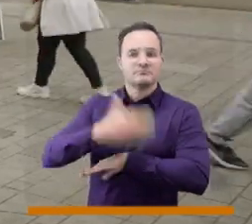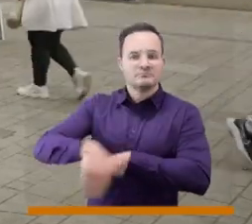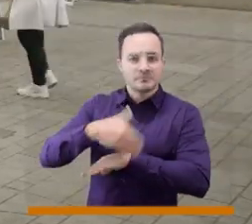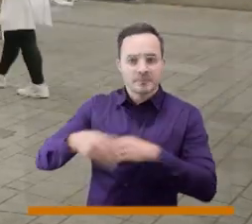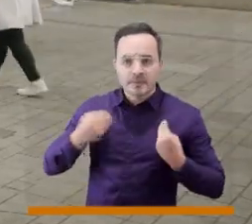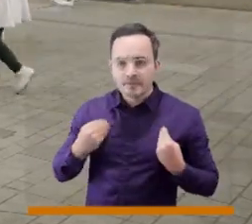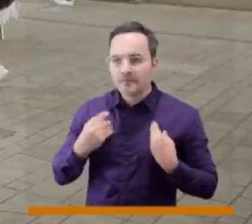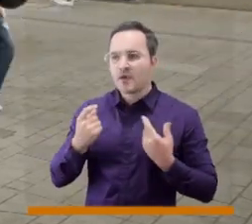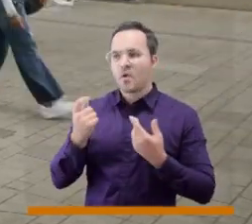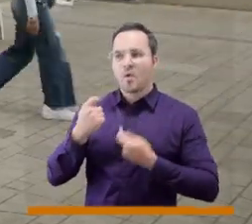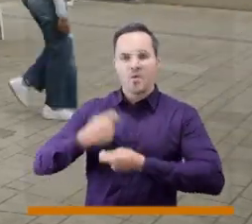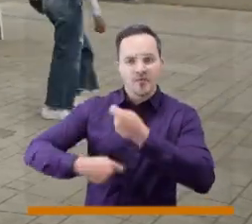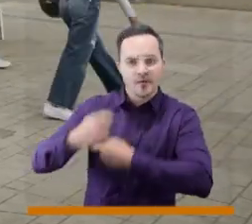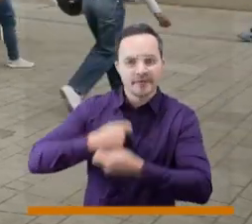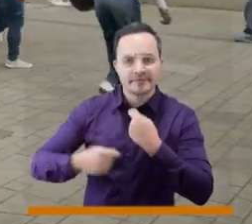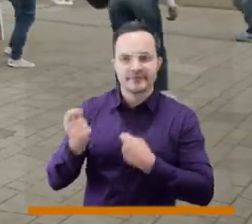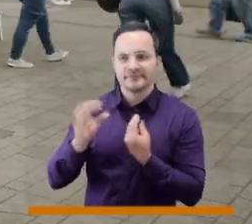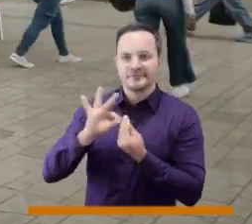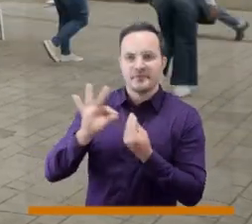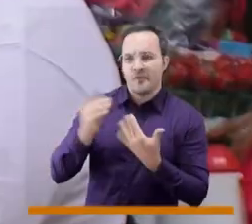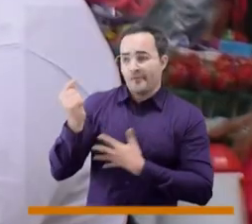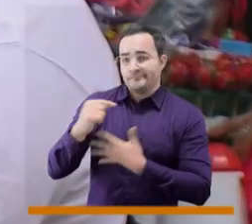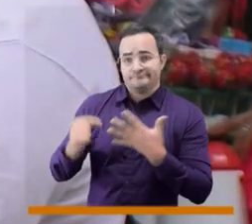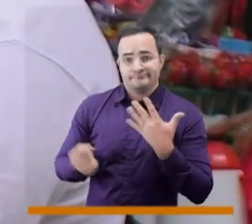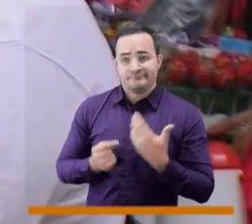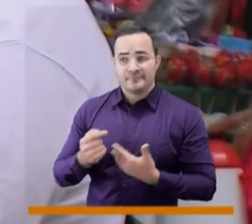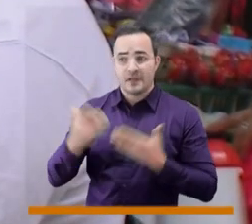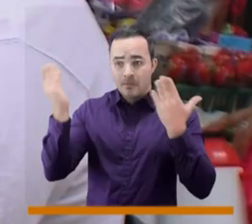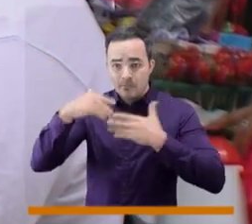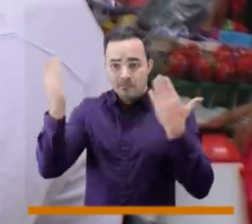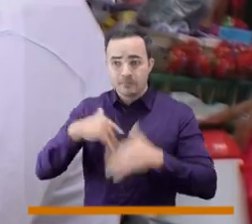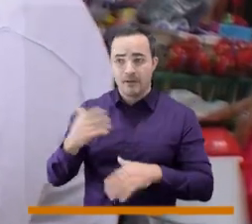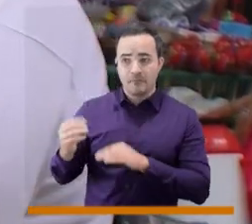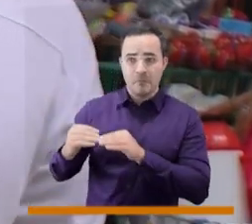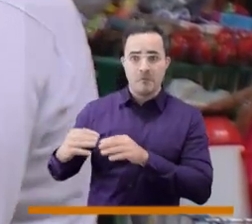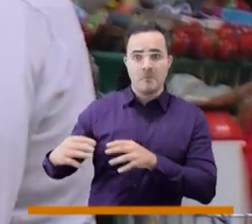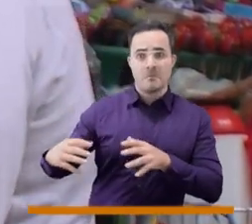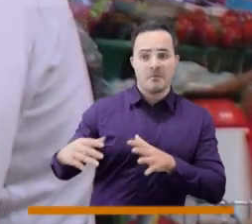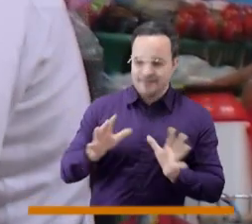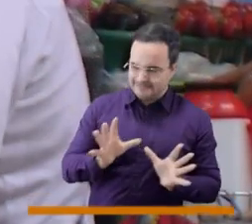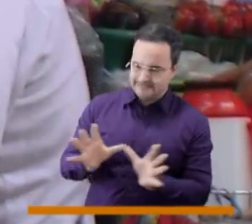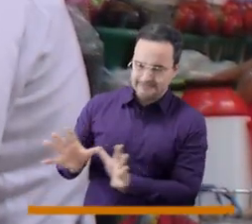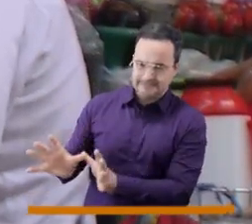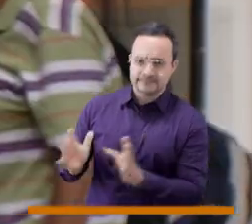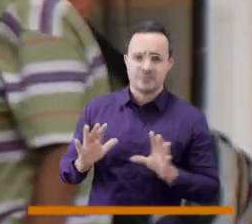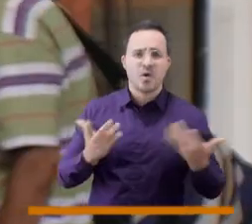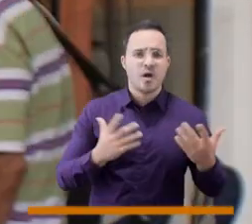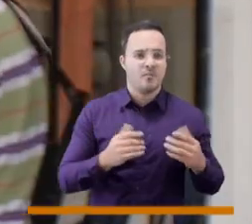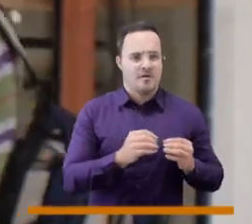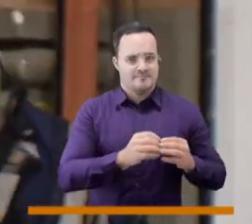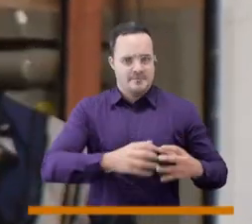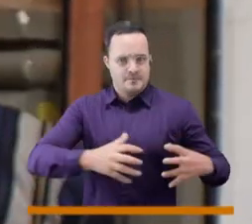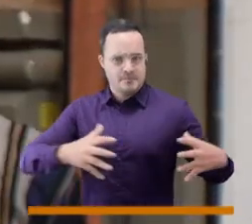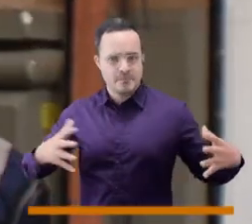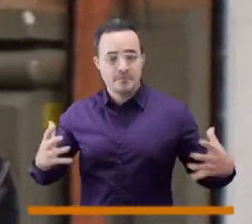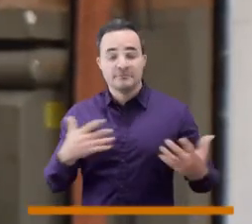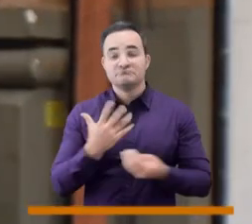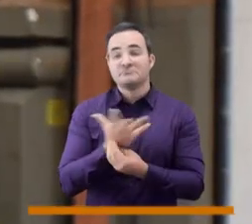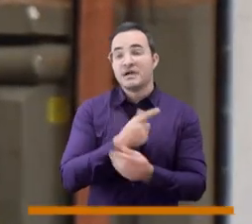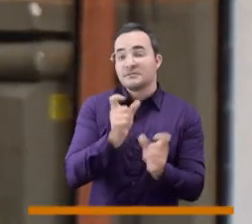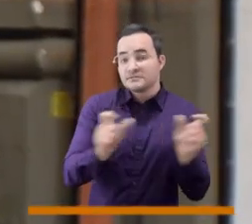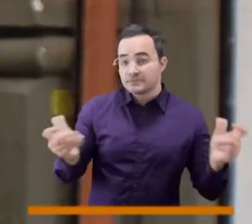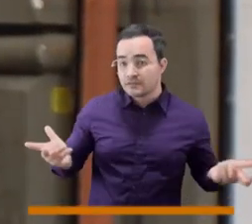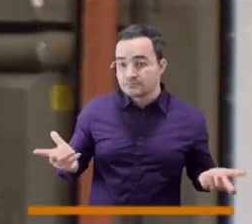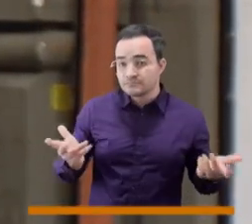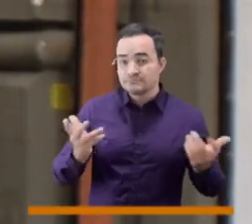microtráfico, por los habitantes de calle, debe ser con estrategias culturales, como por ejemplo los artistas, que deben ocupar el